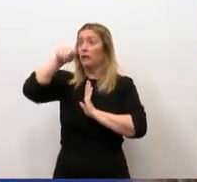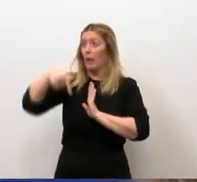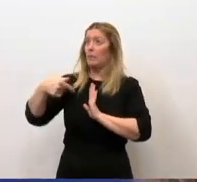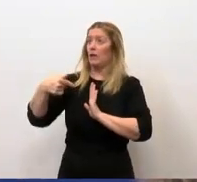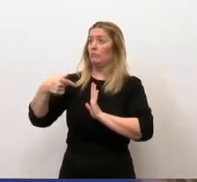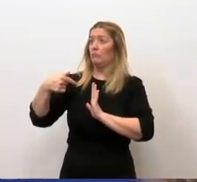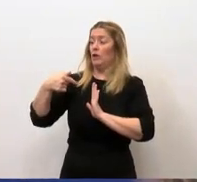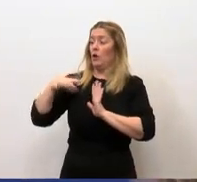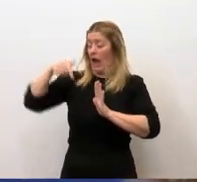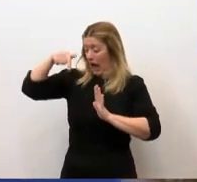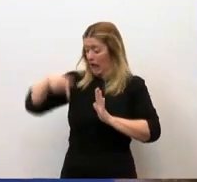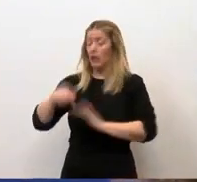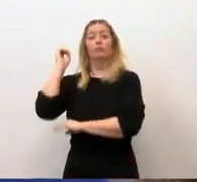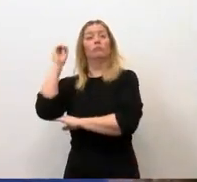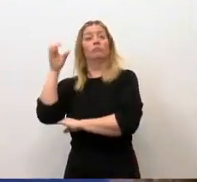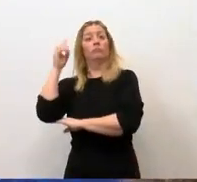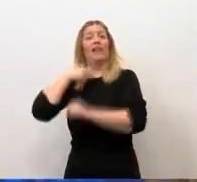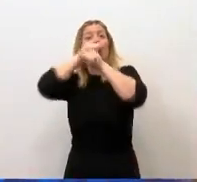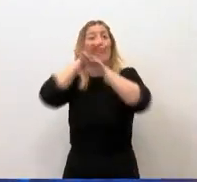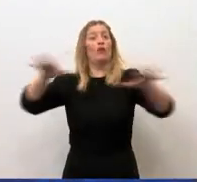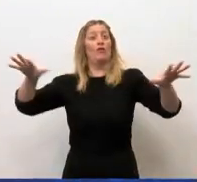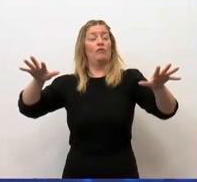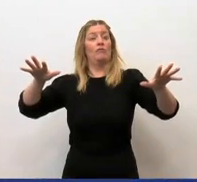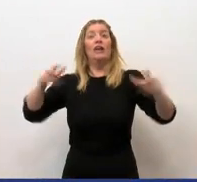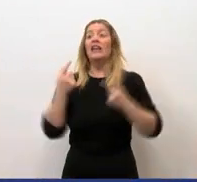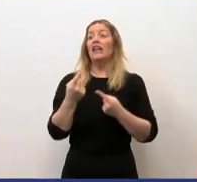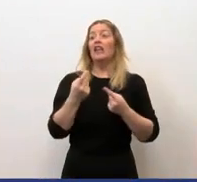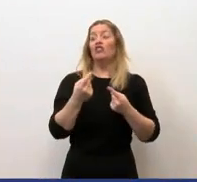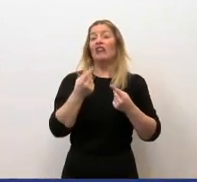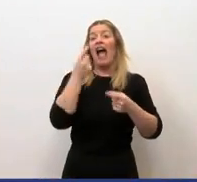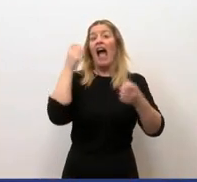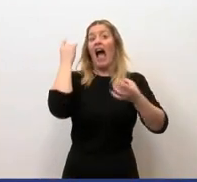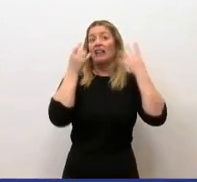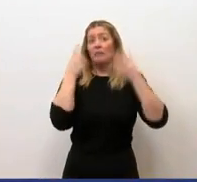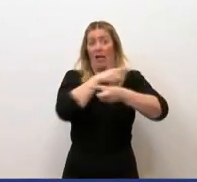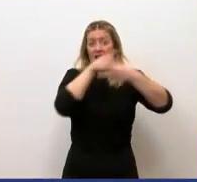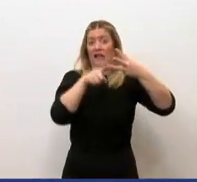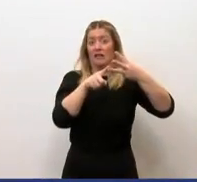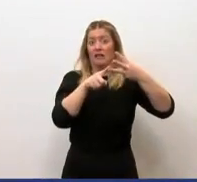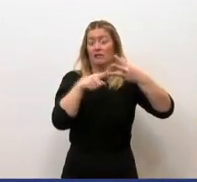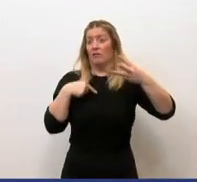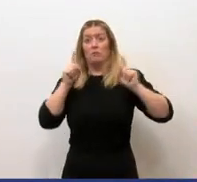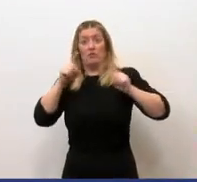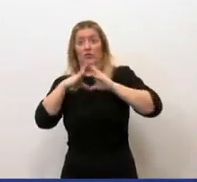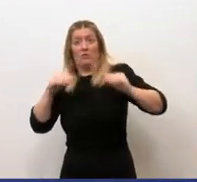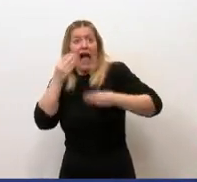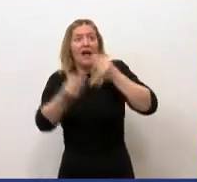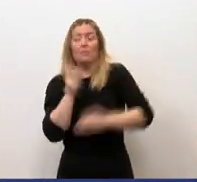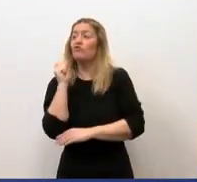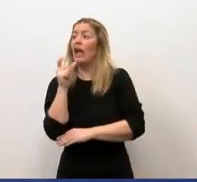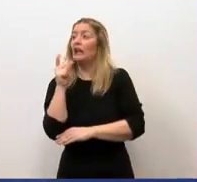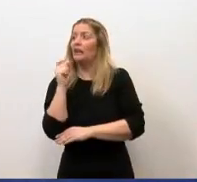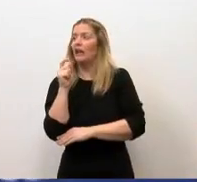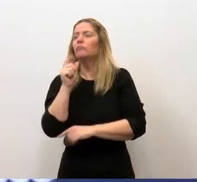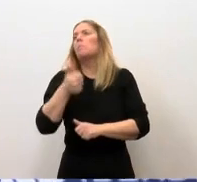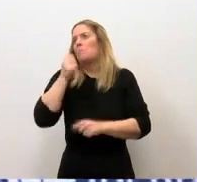las tres de las cosas que hacemos los profesores de universidad, porque luego hay muchas otras. Por ejemplo, gestionar proyectos